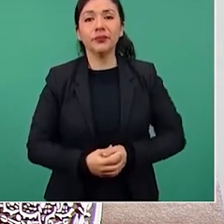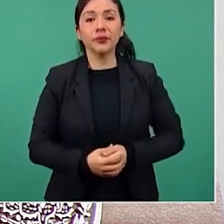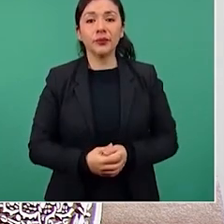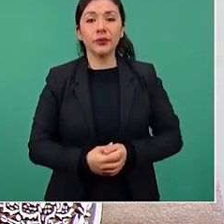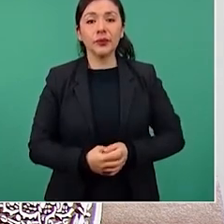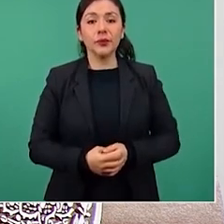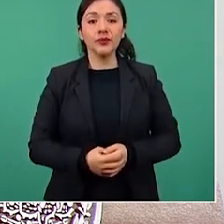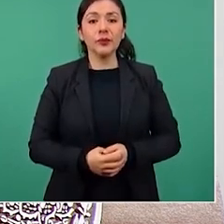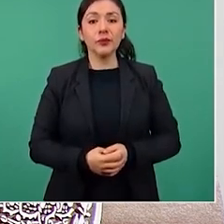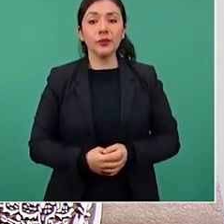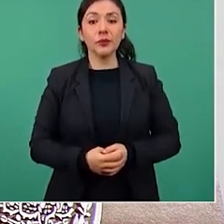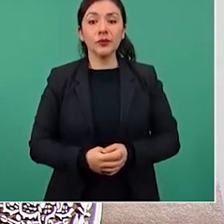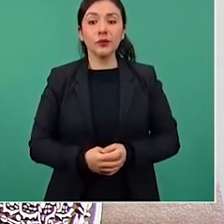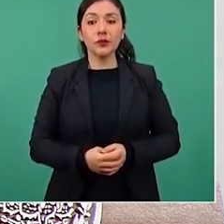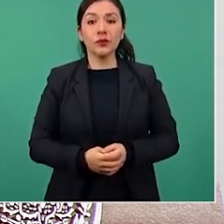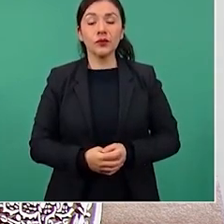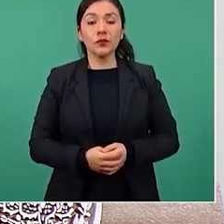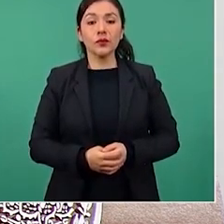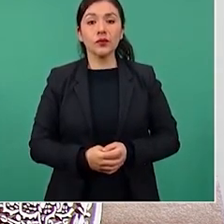Mi segundo